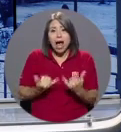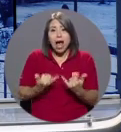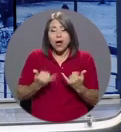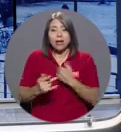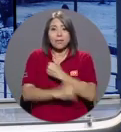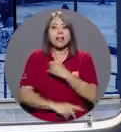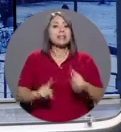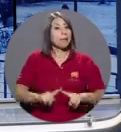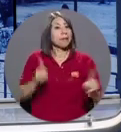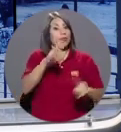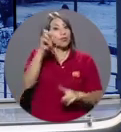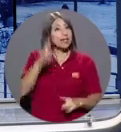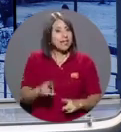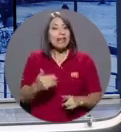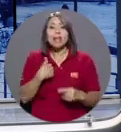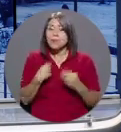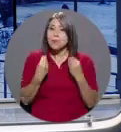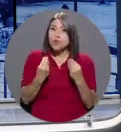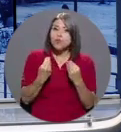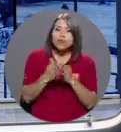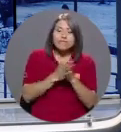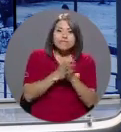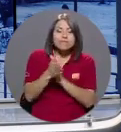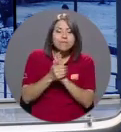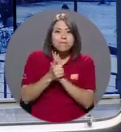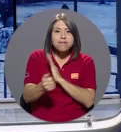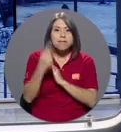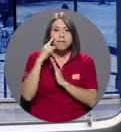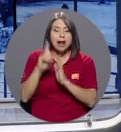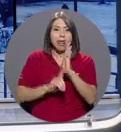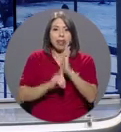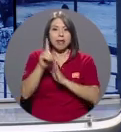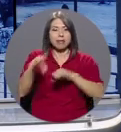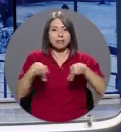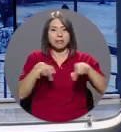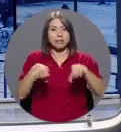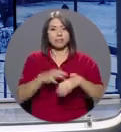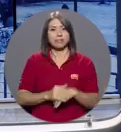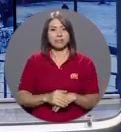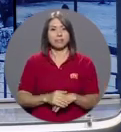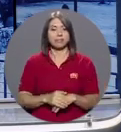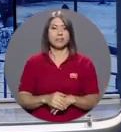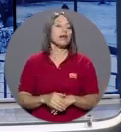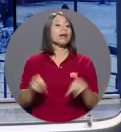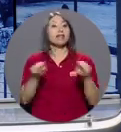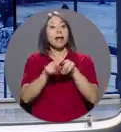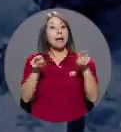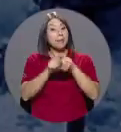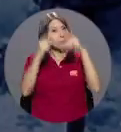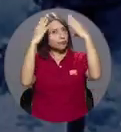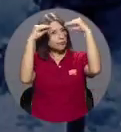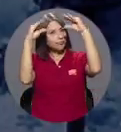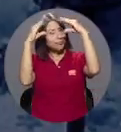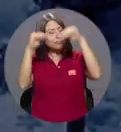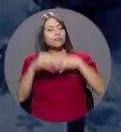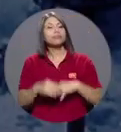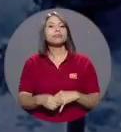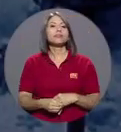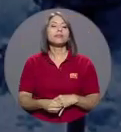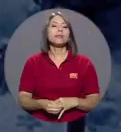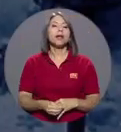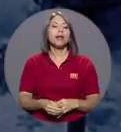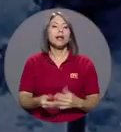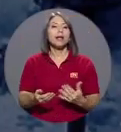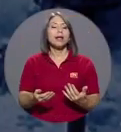iniciando en el país. Sin embargo, Costa Rica tiene muchísimo potencial para poder desarrollar esta actividad. Otro dato importante de la acuicultura